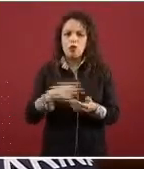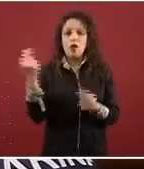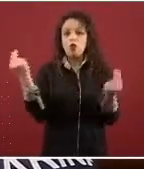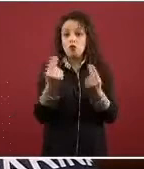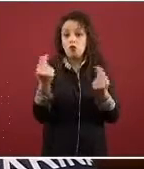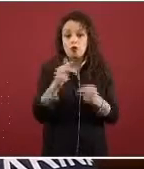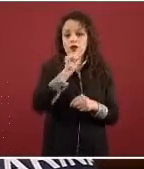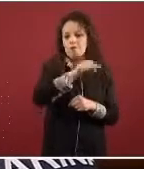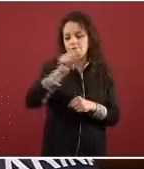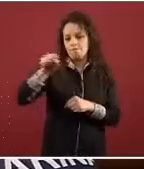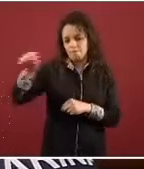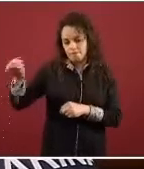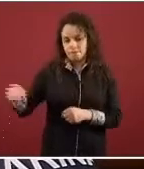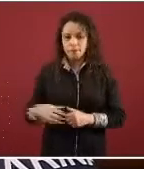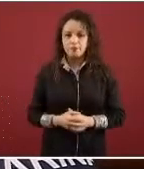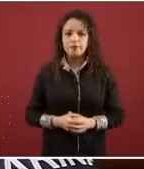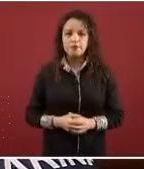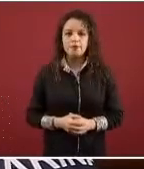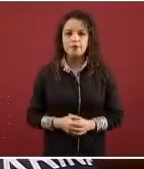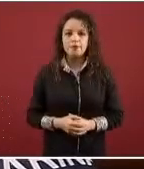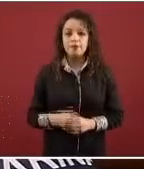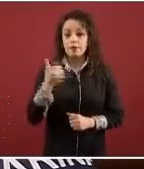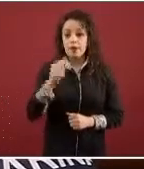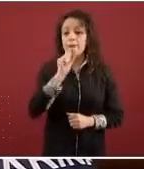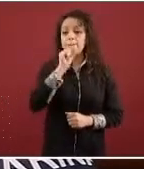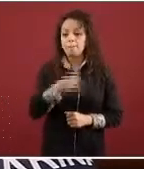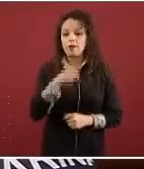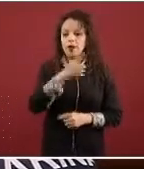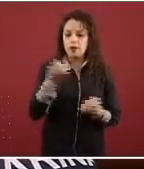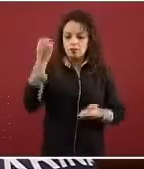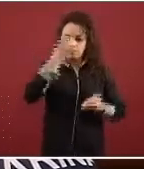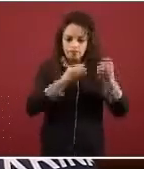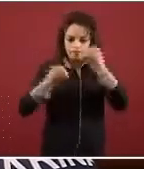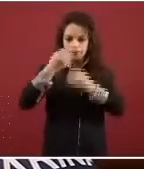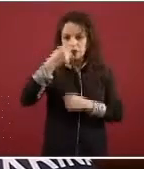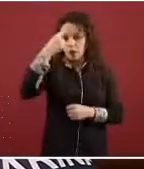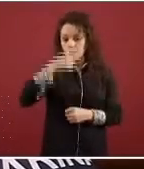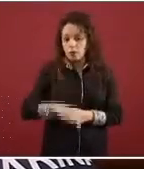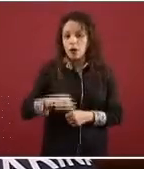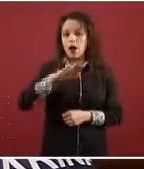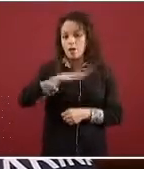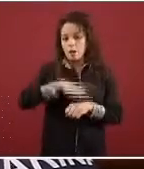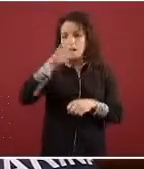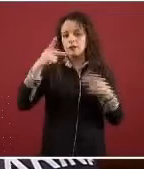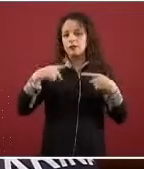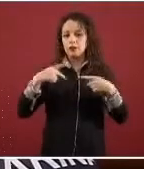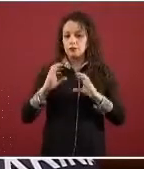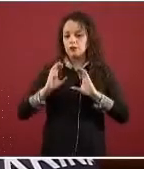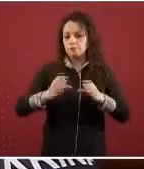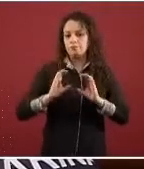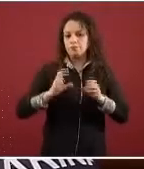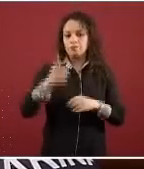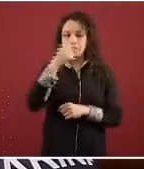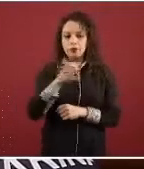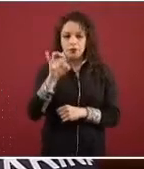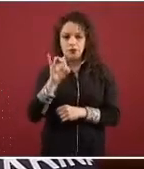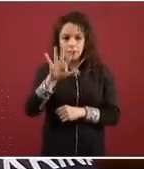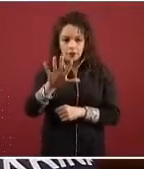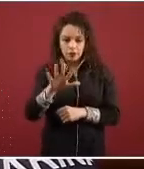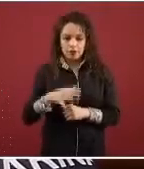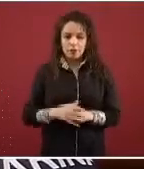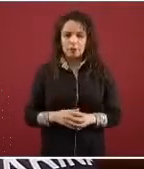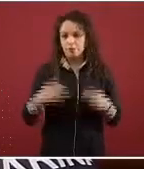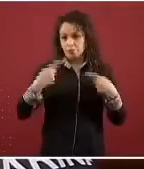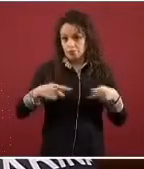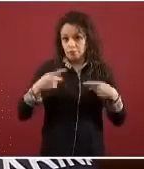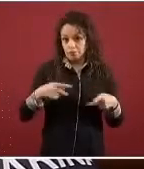asimismo tenemos en exámenes para poder contratar a 135 elementos más. Dentro de